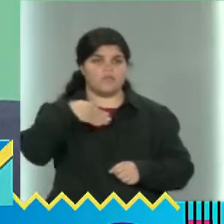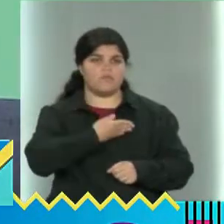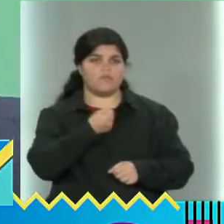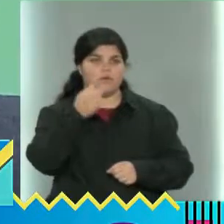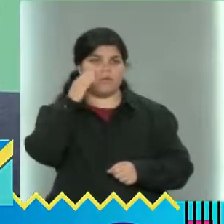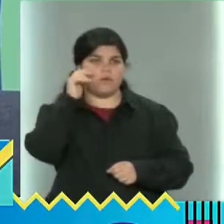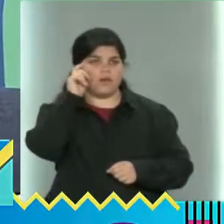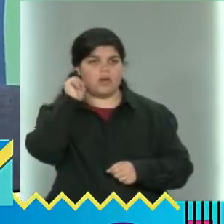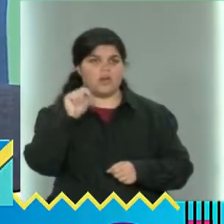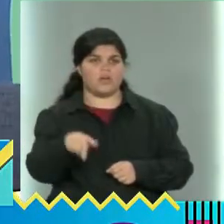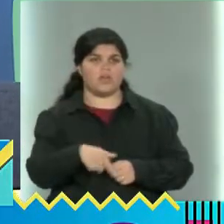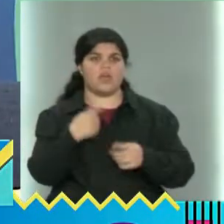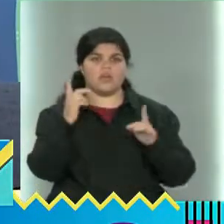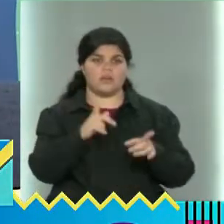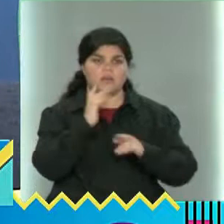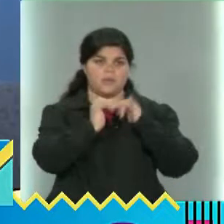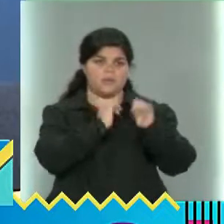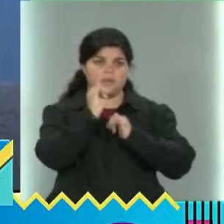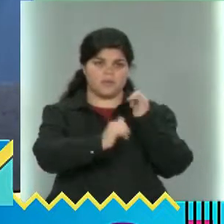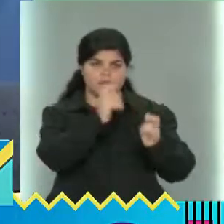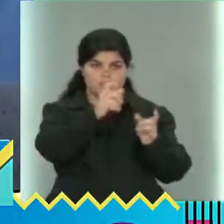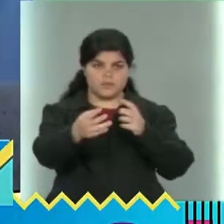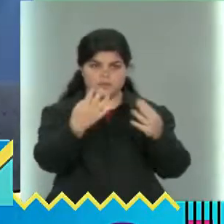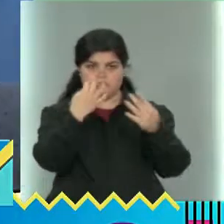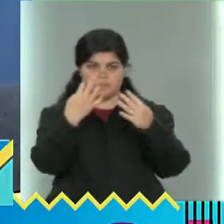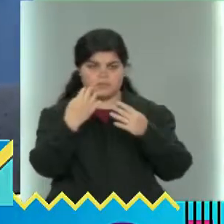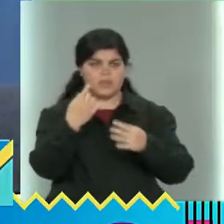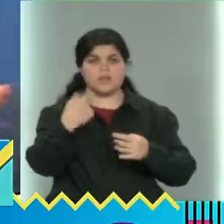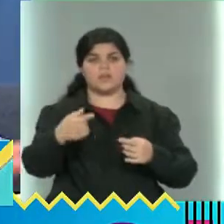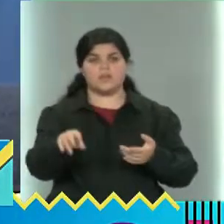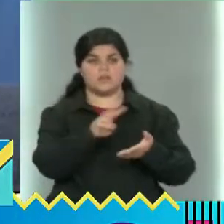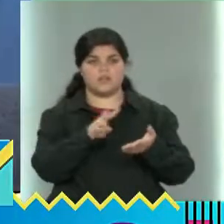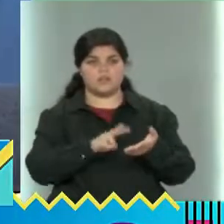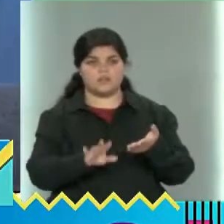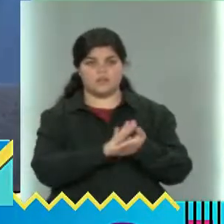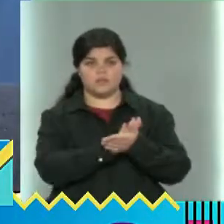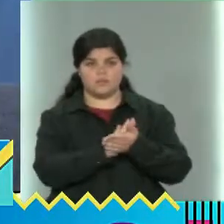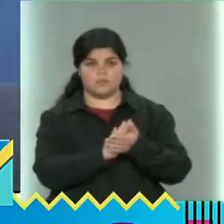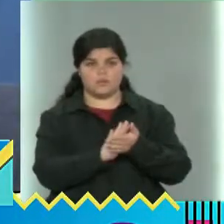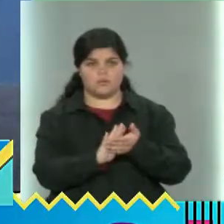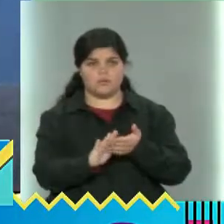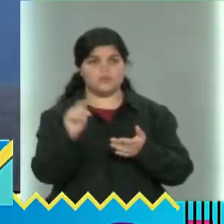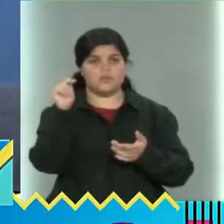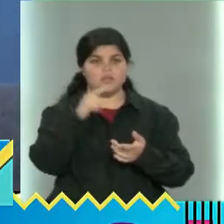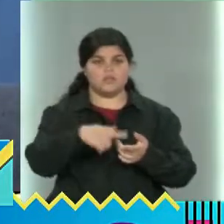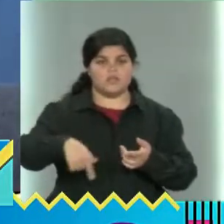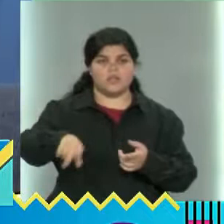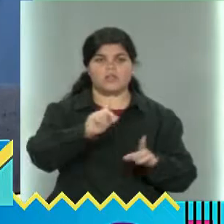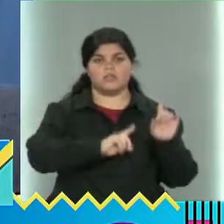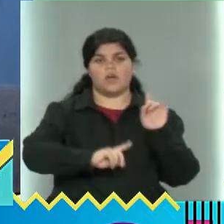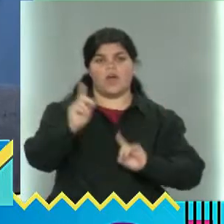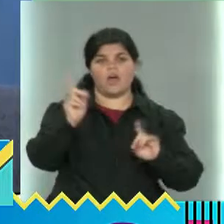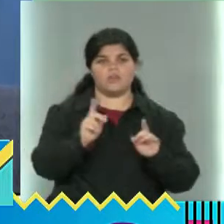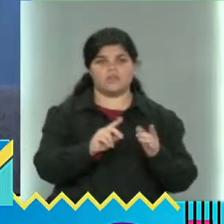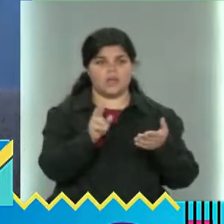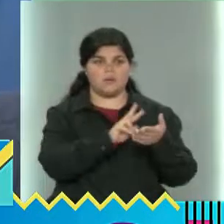también contarle a aquellos que están del otro lado. Habla de los nuevos lectores, estos lectores que bien decía, saltean quizás